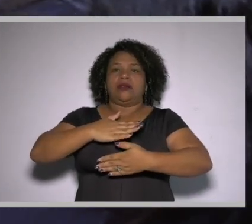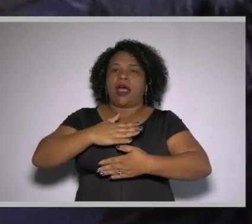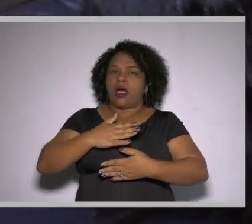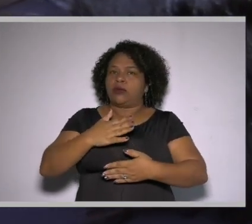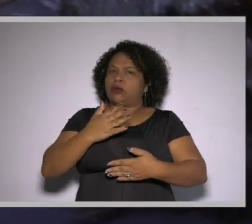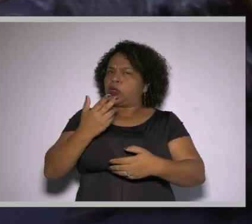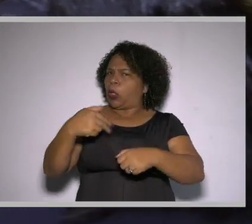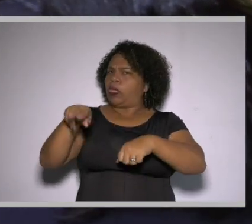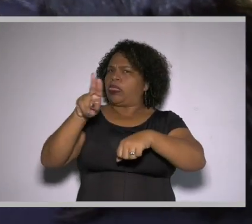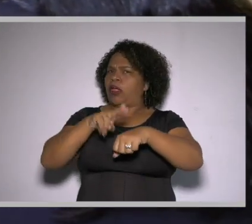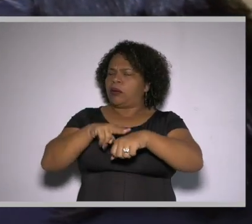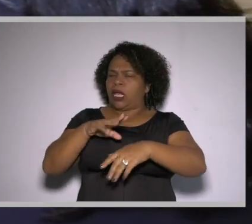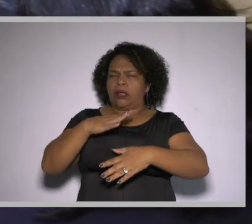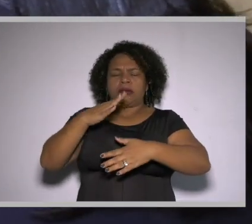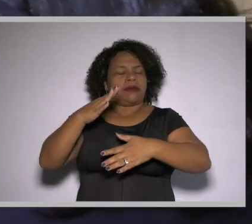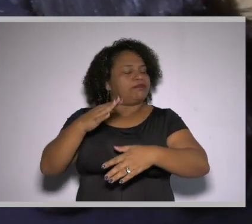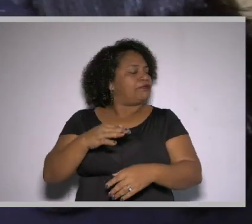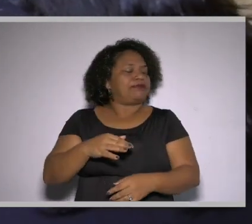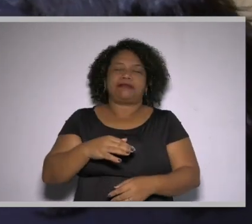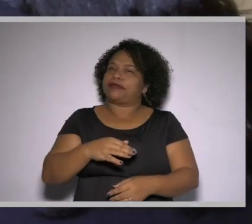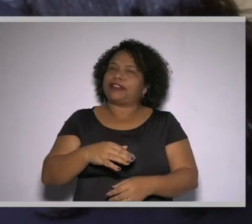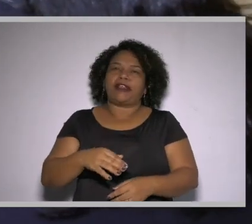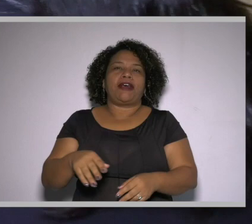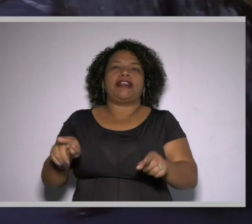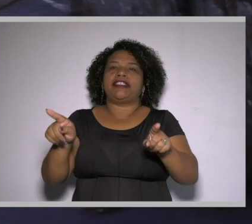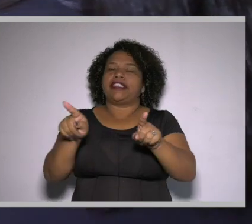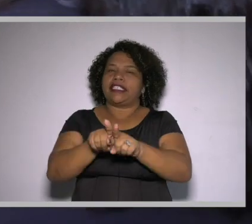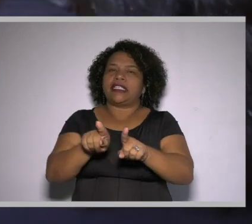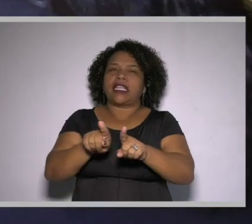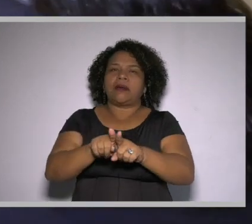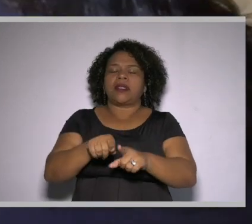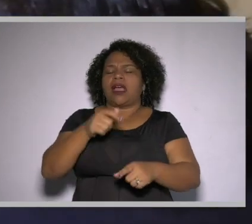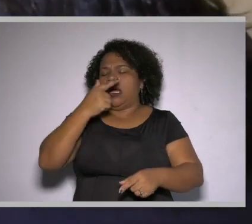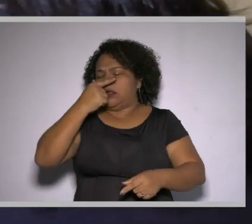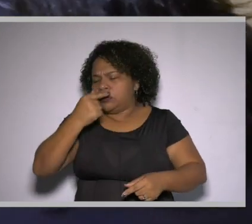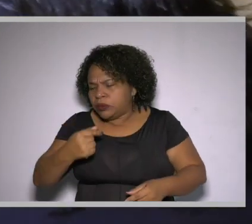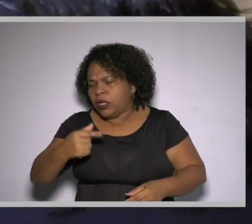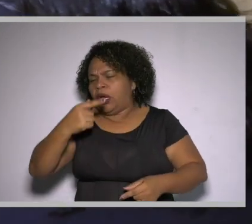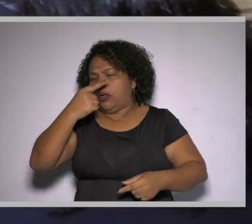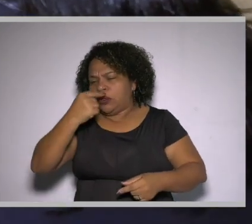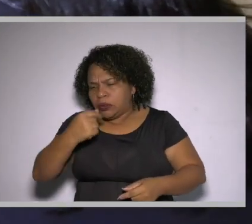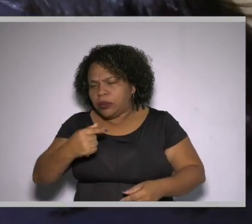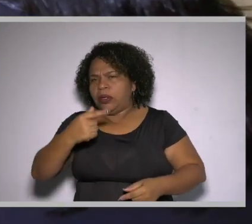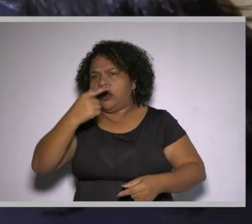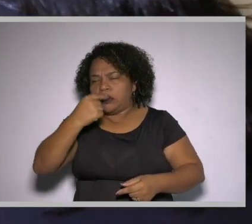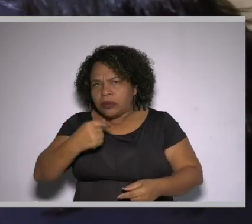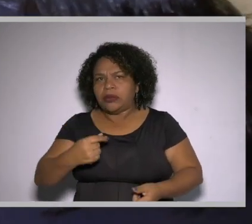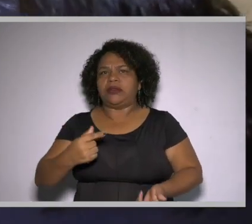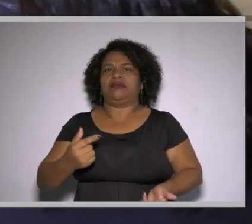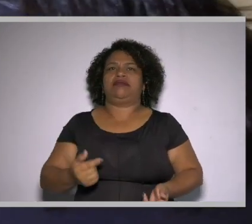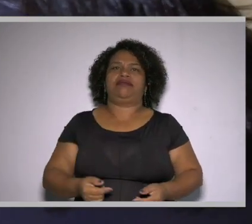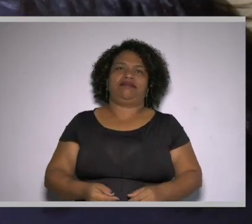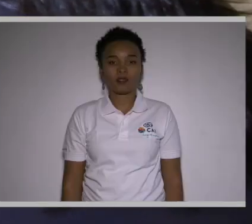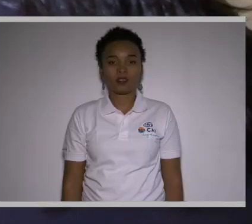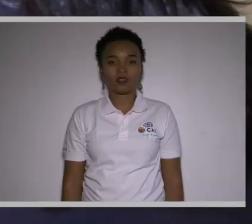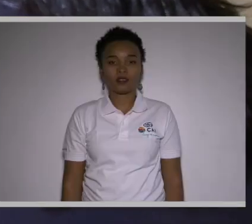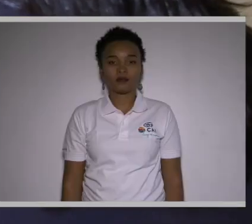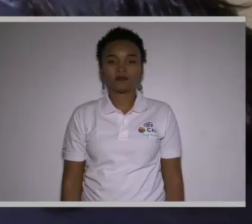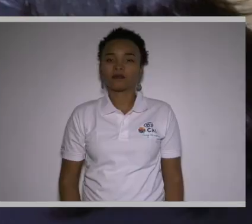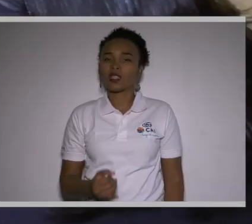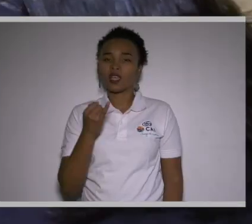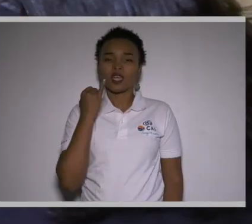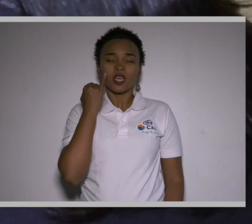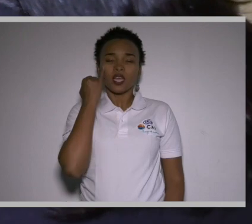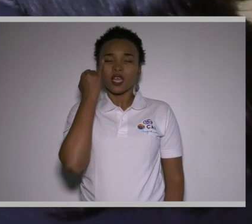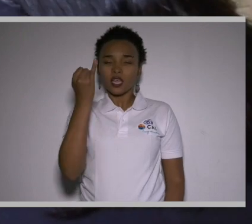que es el típico catarro, entonces tienen una situación o una sintomatología más